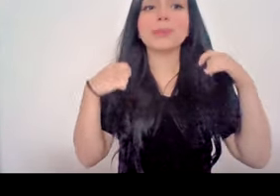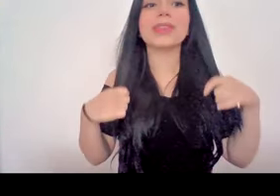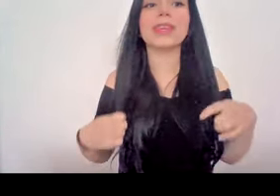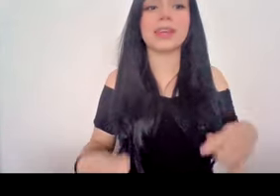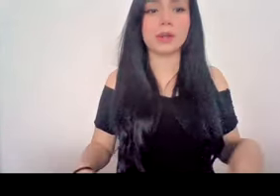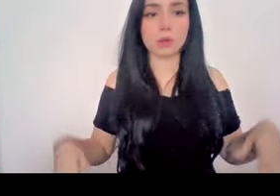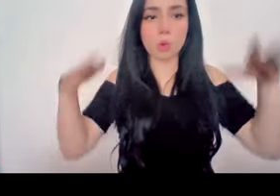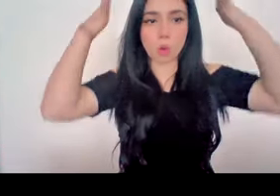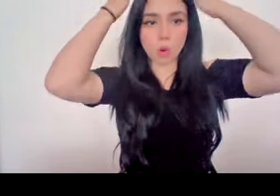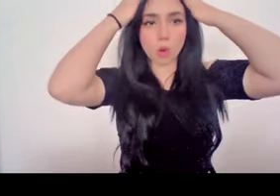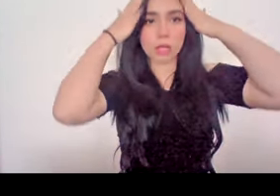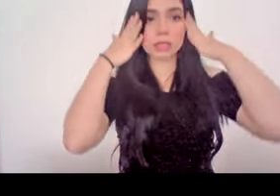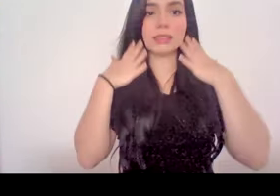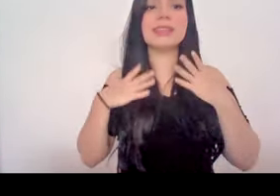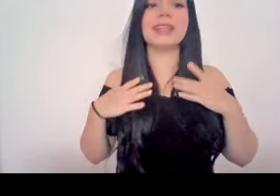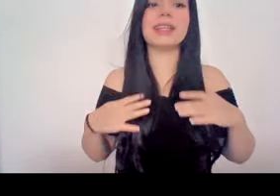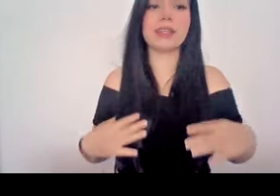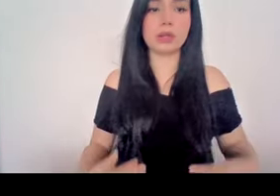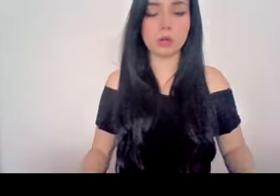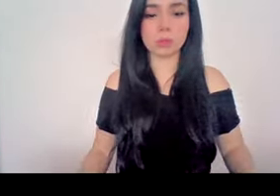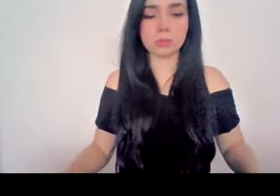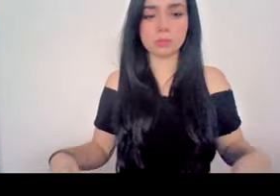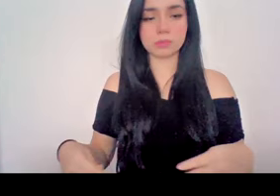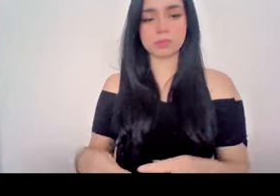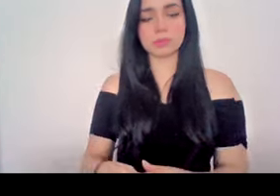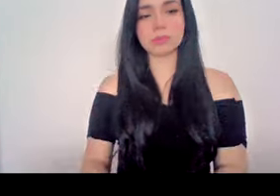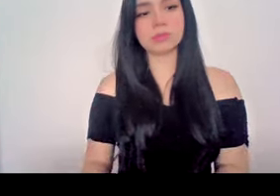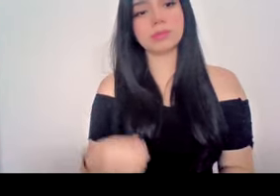Pelo negro. Negro.